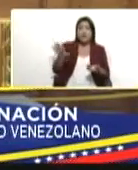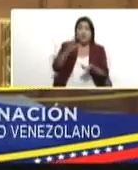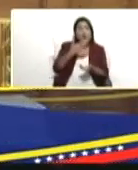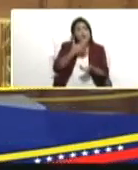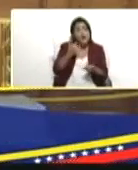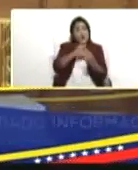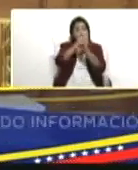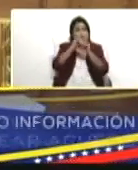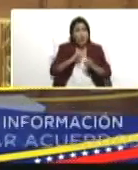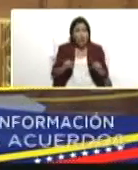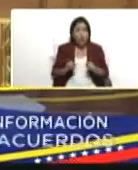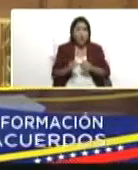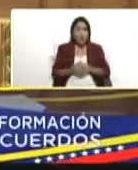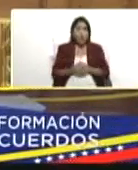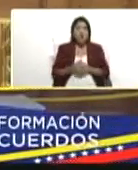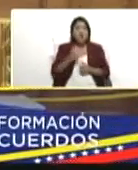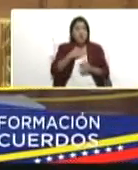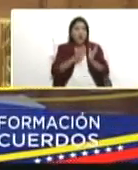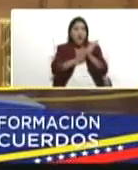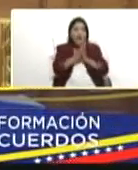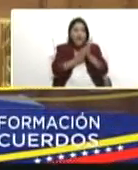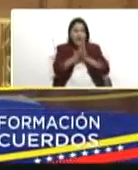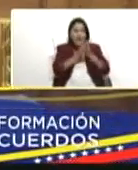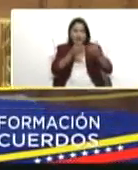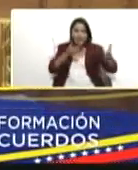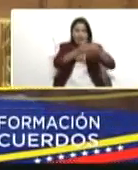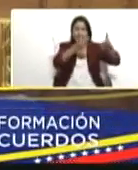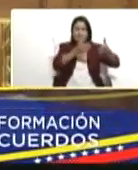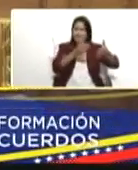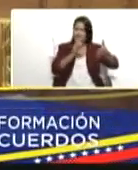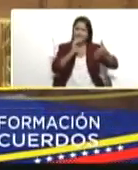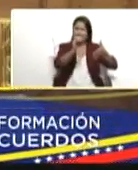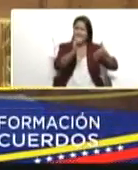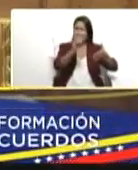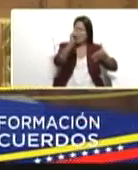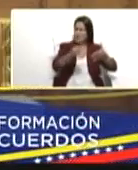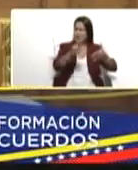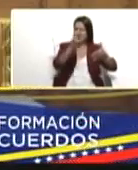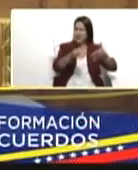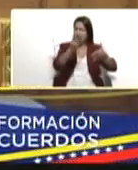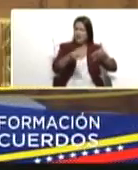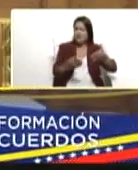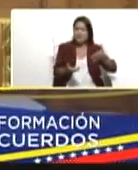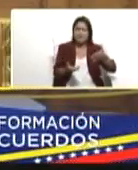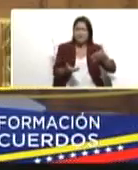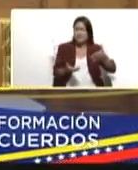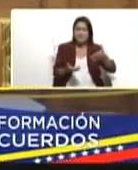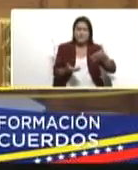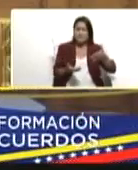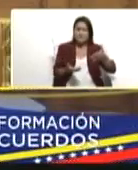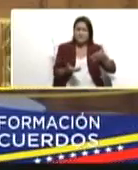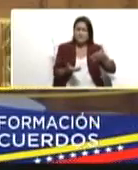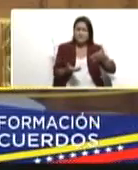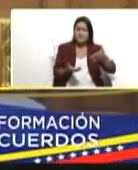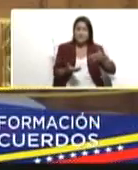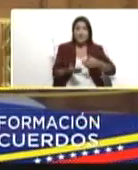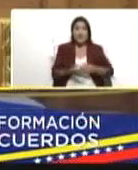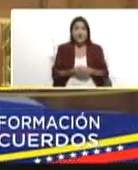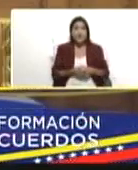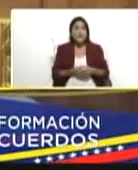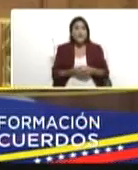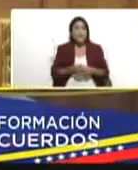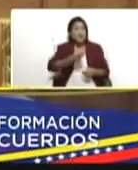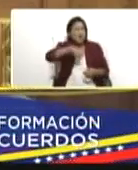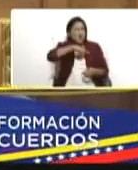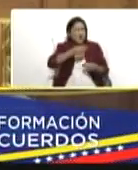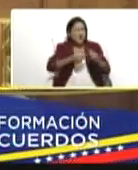pueblo yo no conspiro contra nadie jamás ni nosotros nosotros lo que hacemos